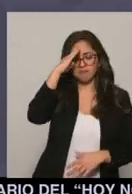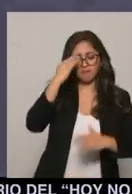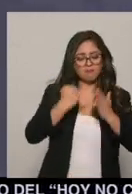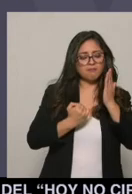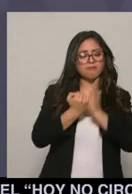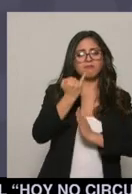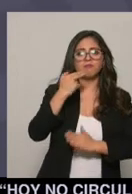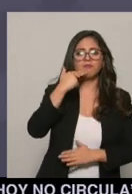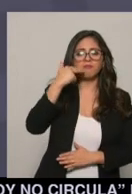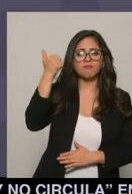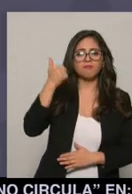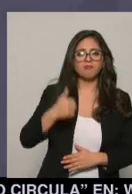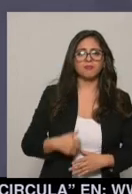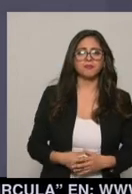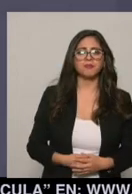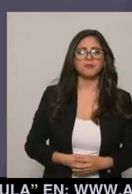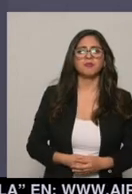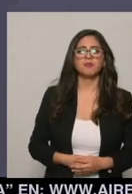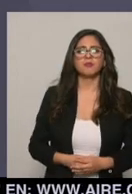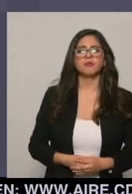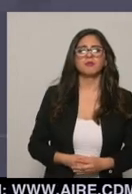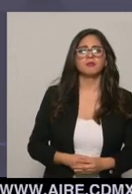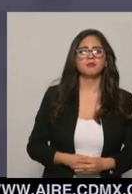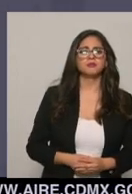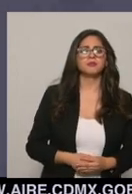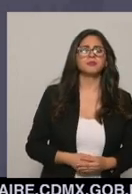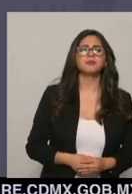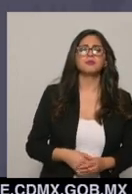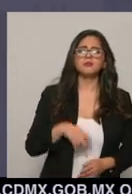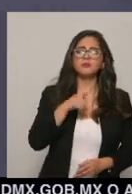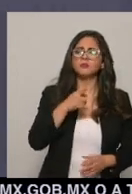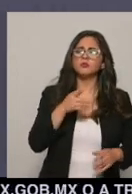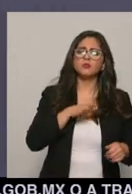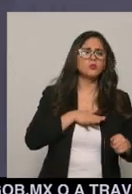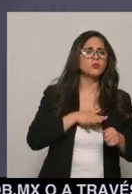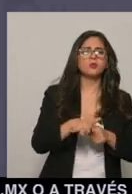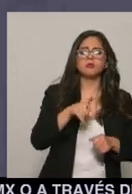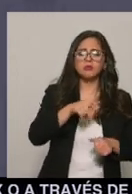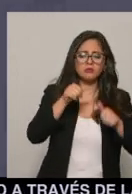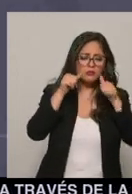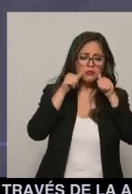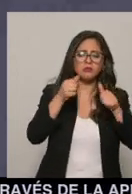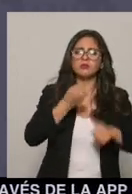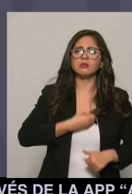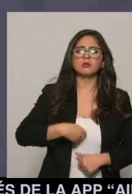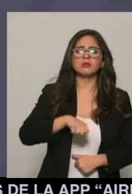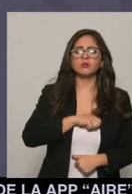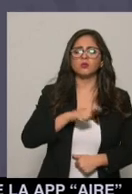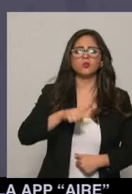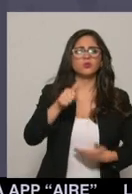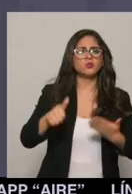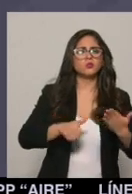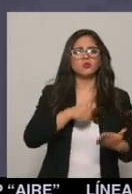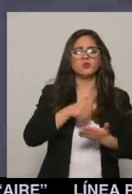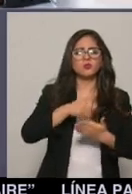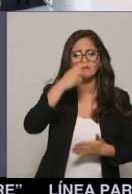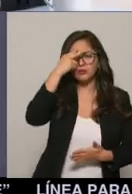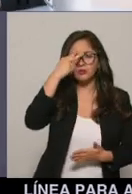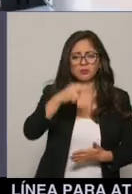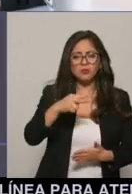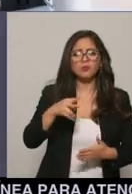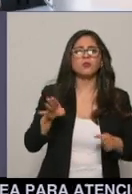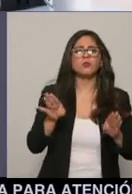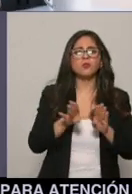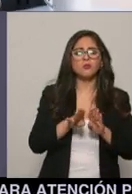¿Cómo atenderlos? Además, si nos puede hablar el número de servicios que ofrece también el sistema de salud capitalino y cómo atender a